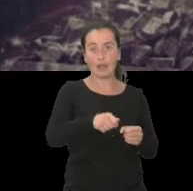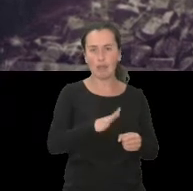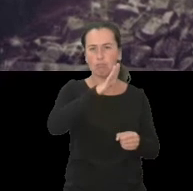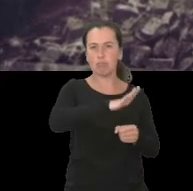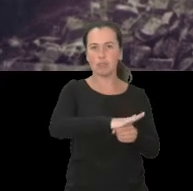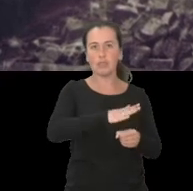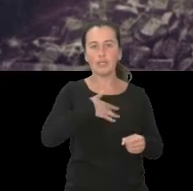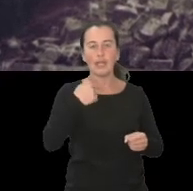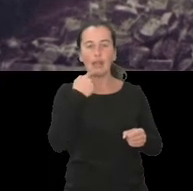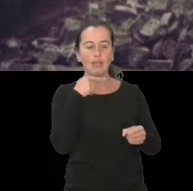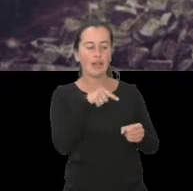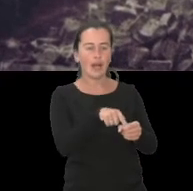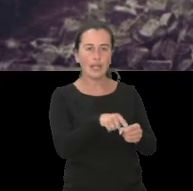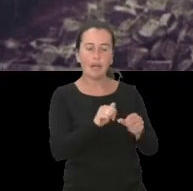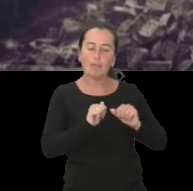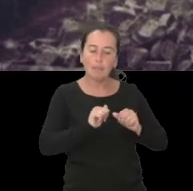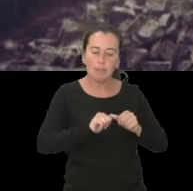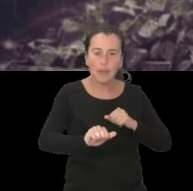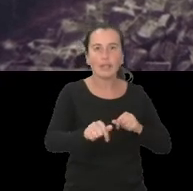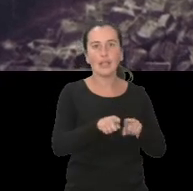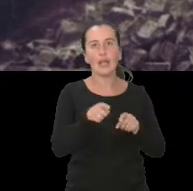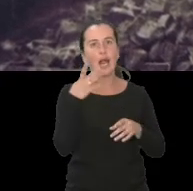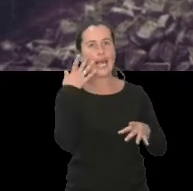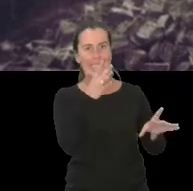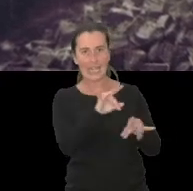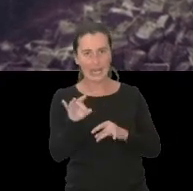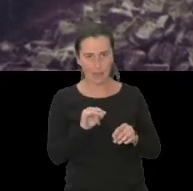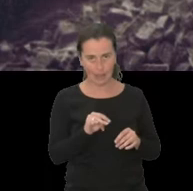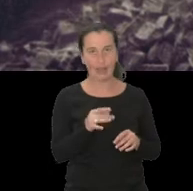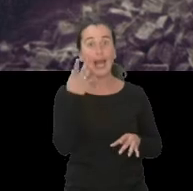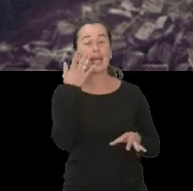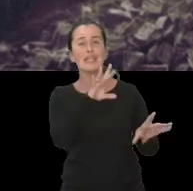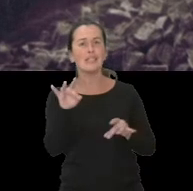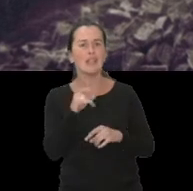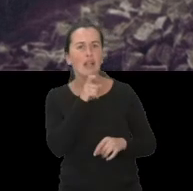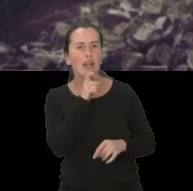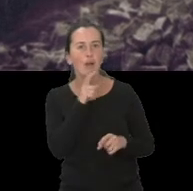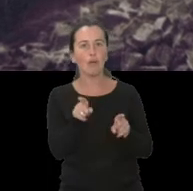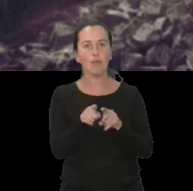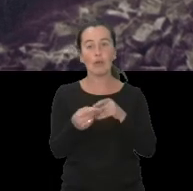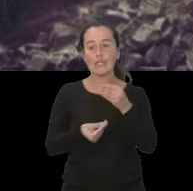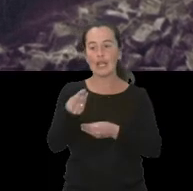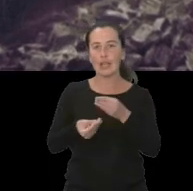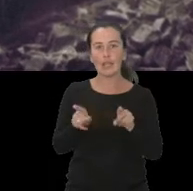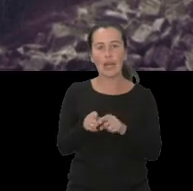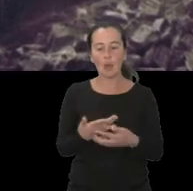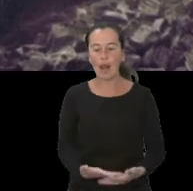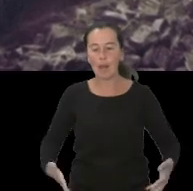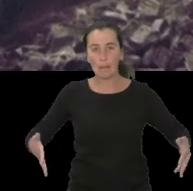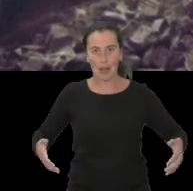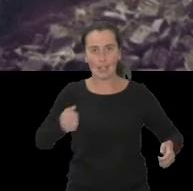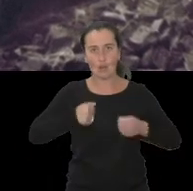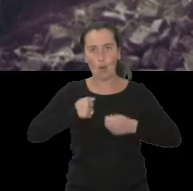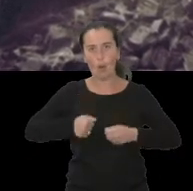lata, esta debía ser esterilizada. La esterilización de la conserva se realizaba al baño